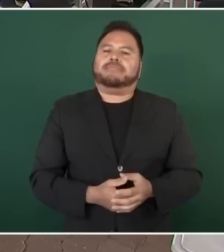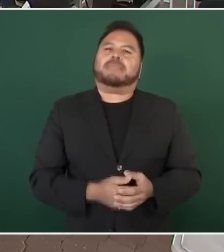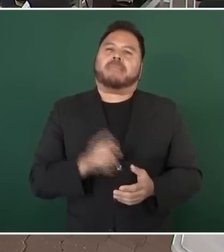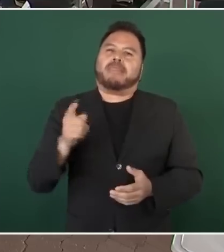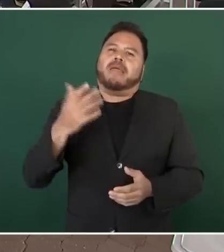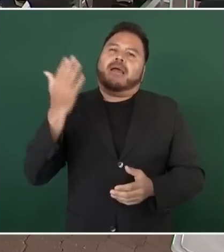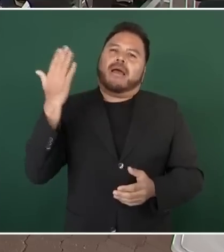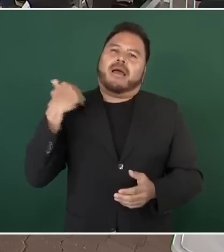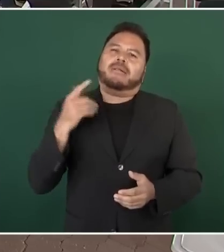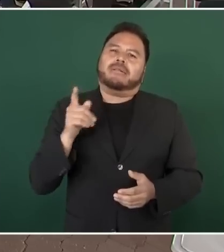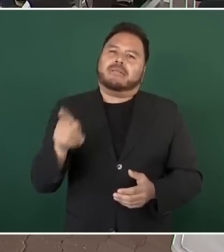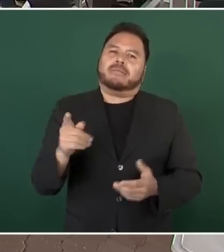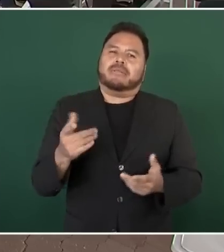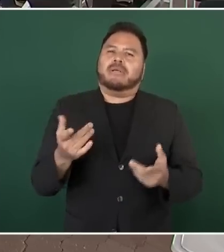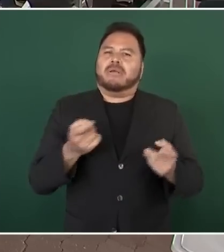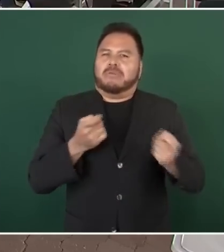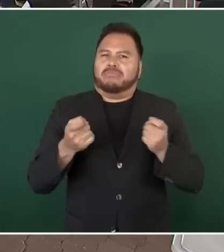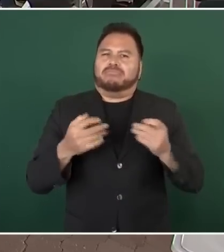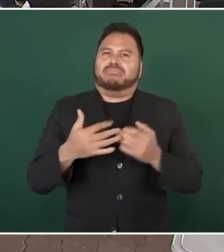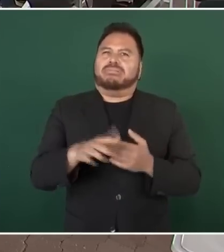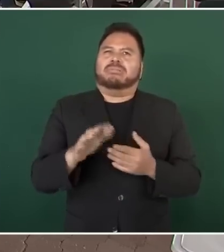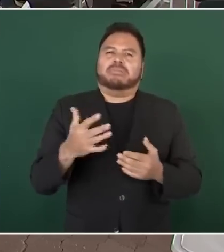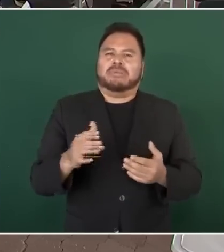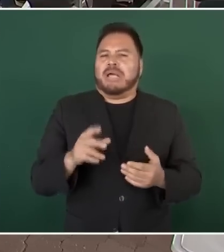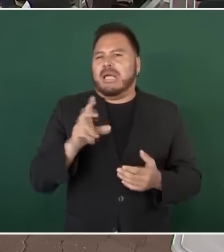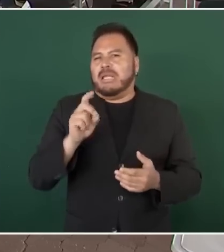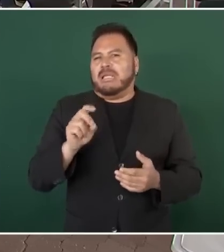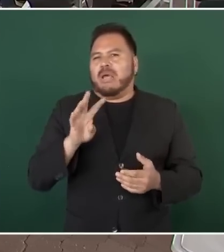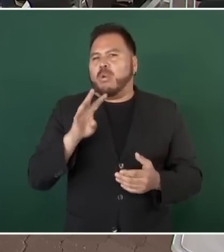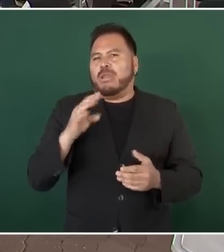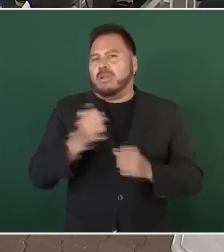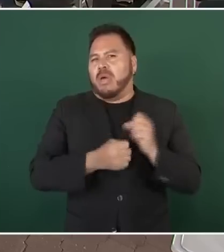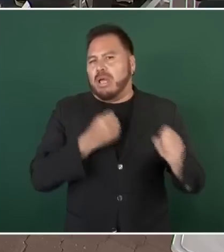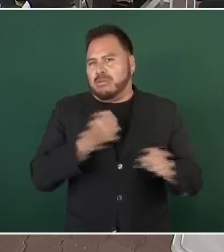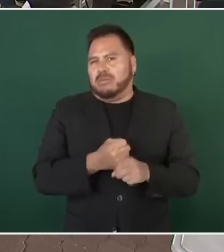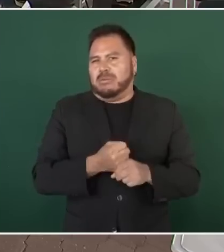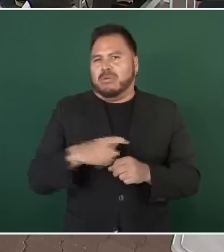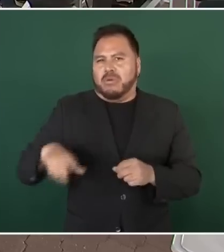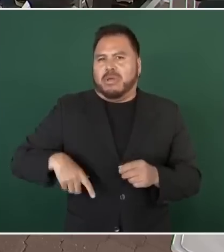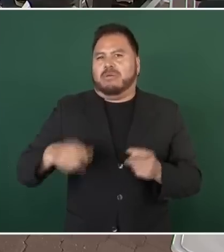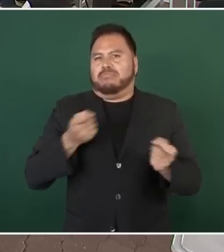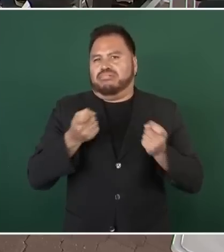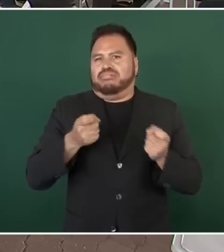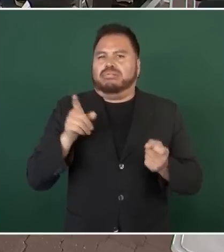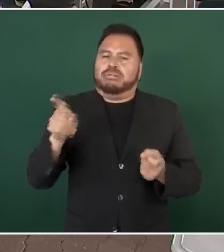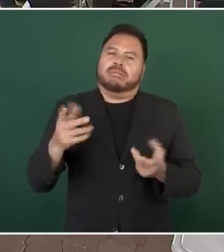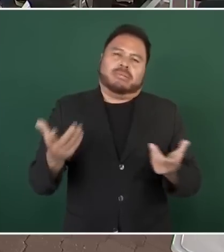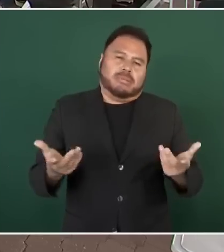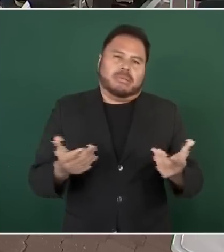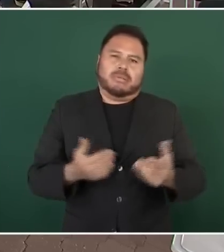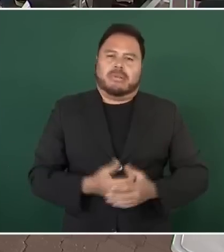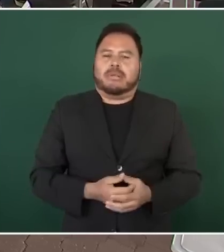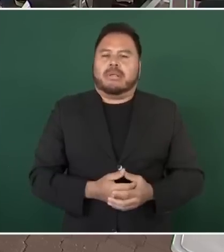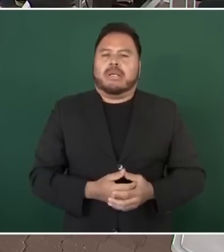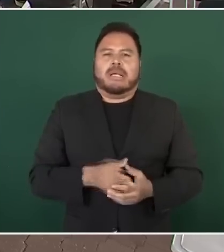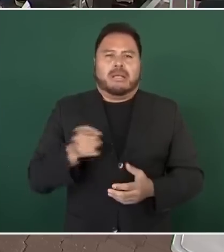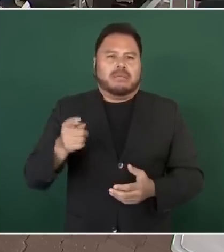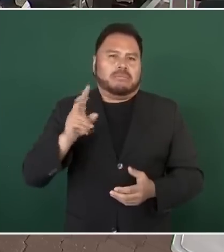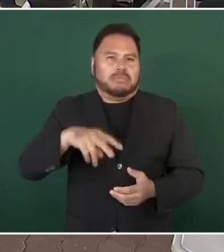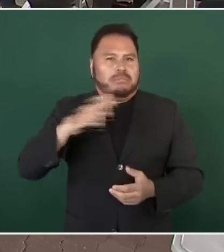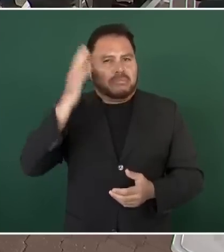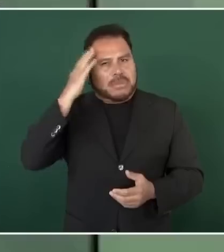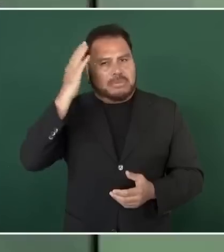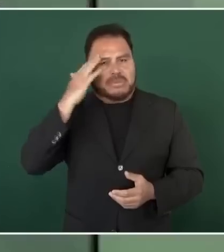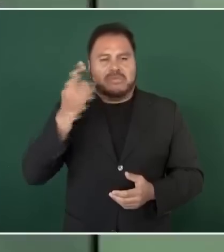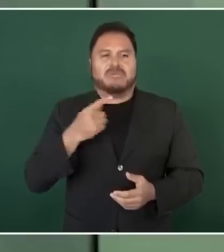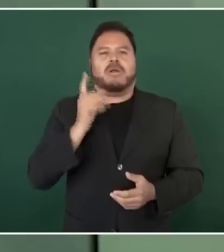dominó cerca de 34 años, desde luego encabezó una